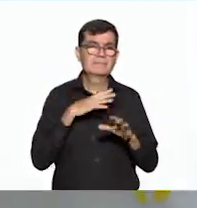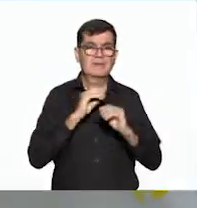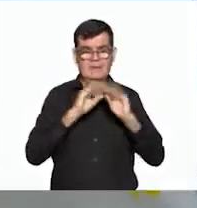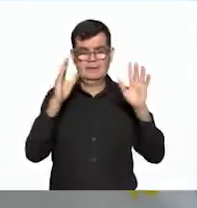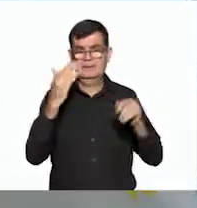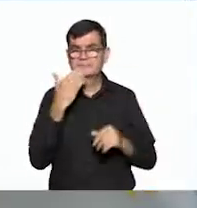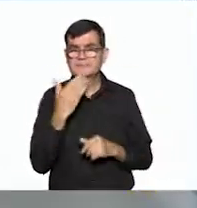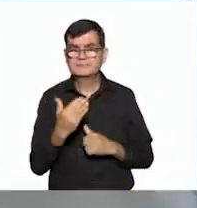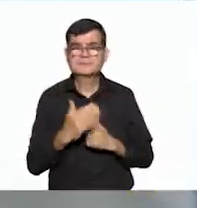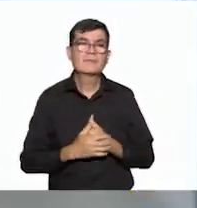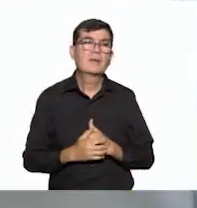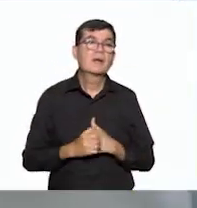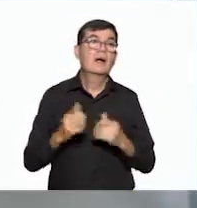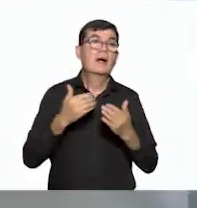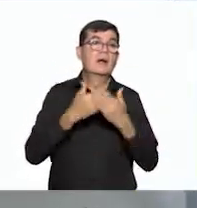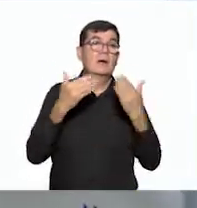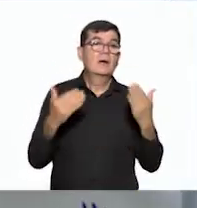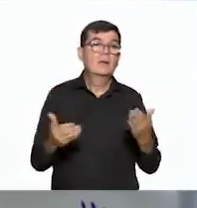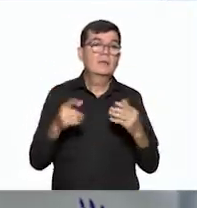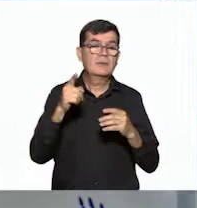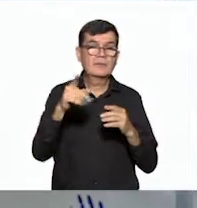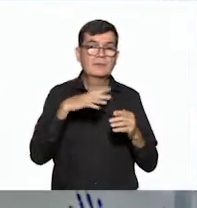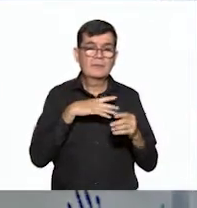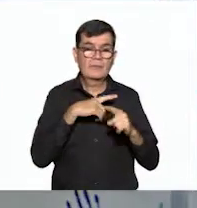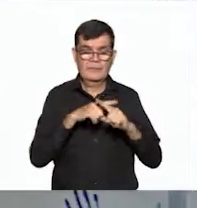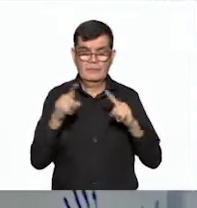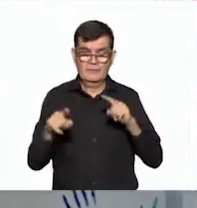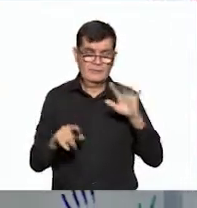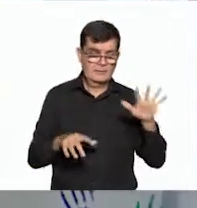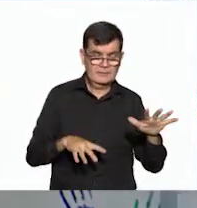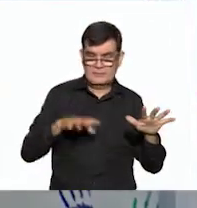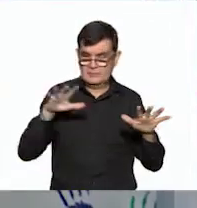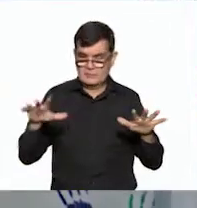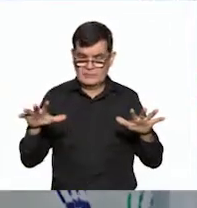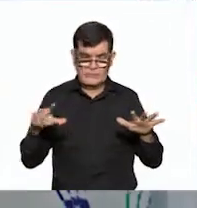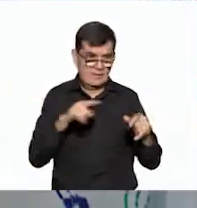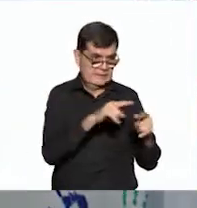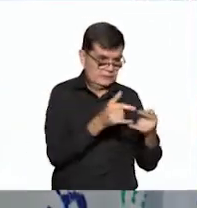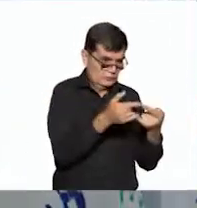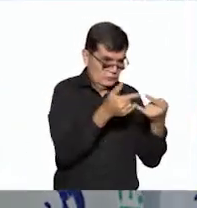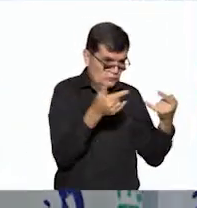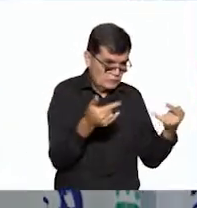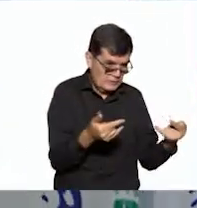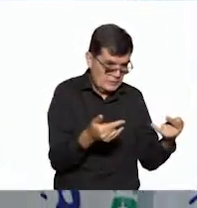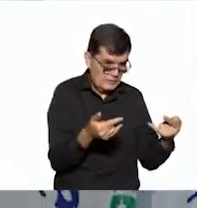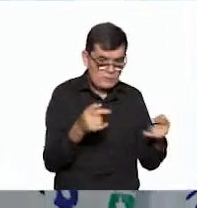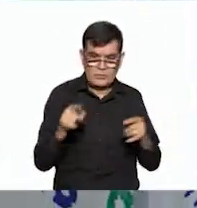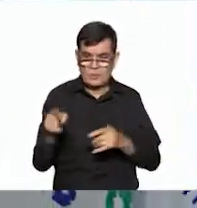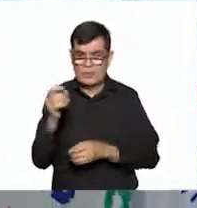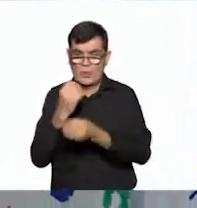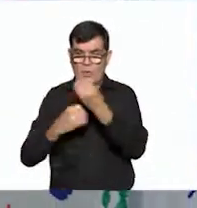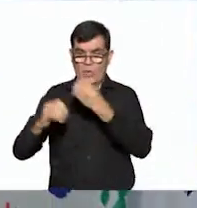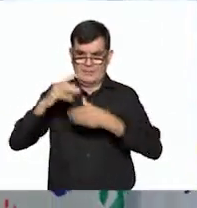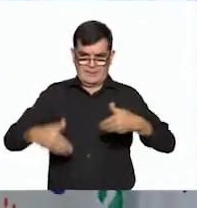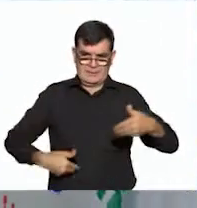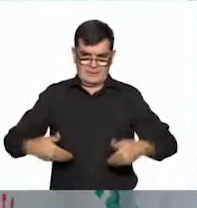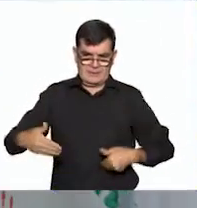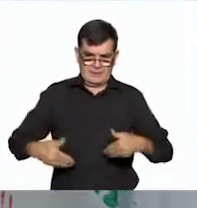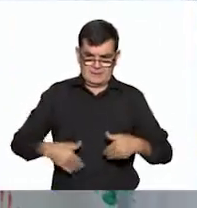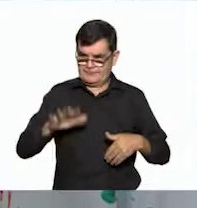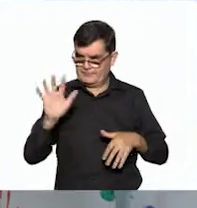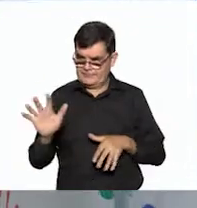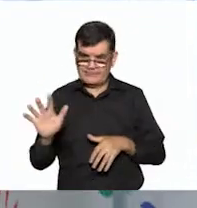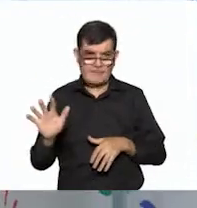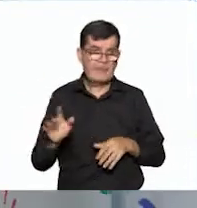Muy bien. Ahora quiero que veamos la diferencia entre un cuento y una obra de teatro.